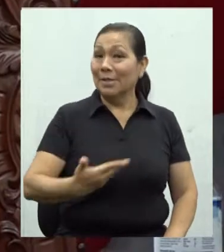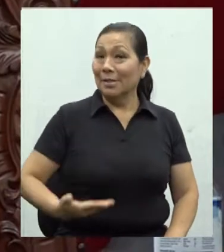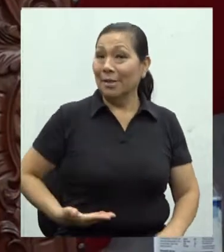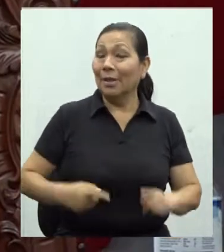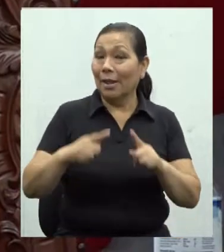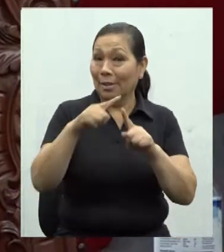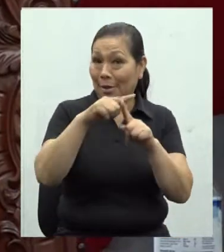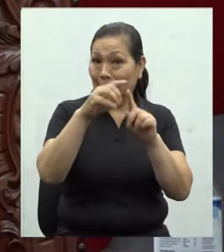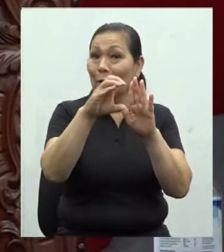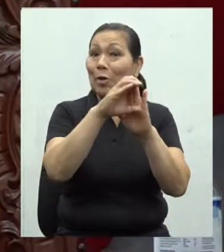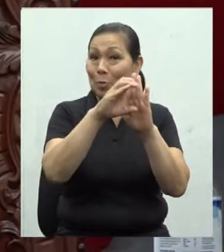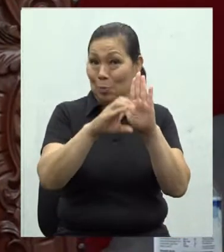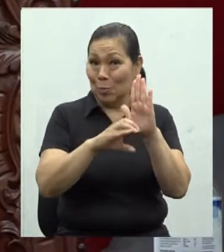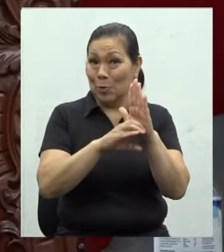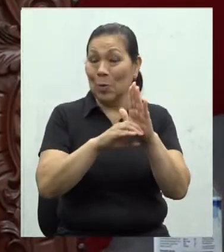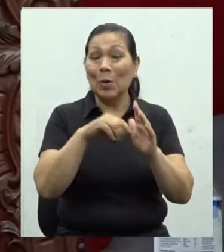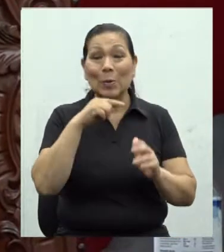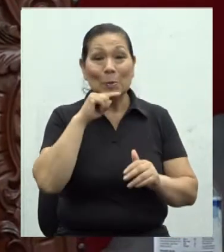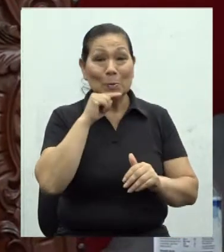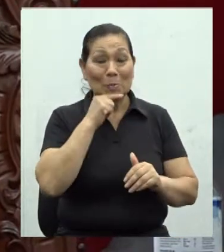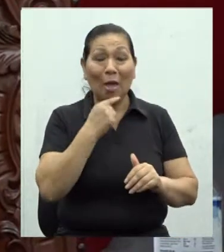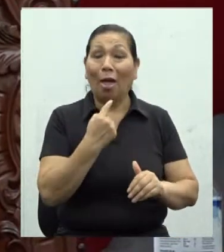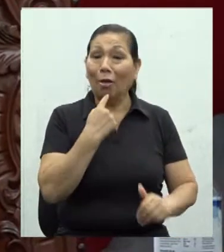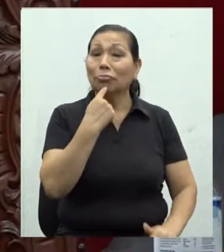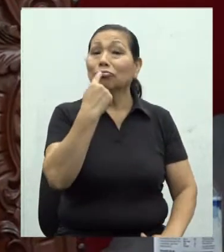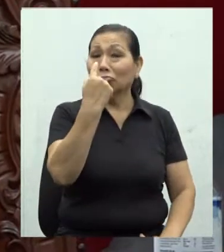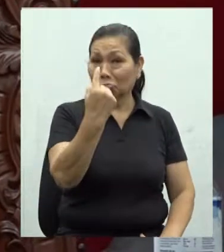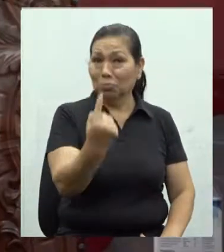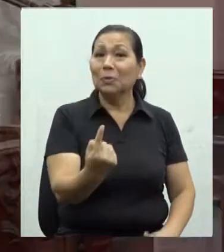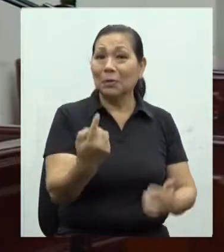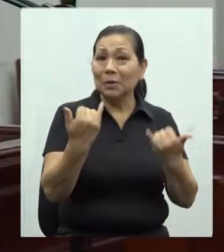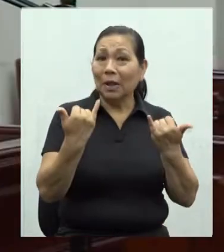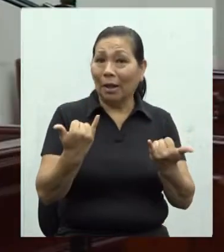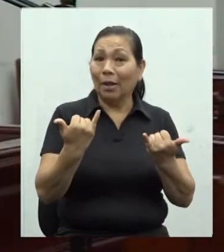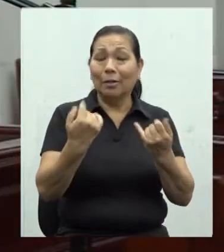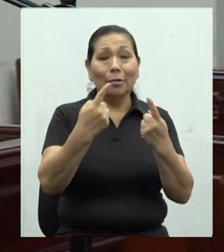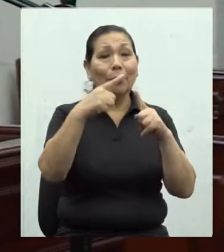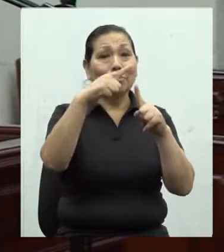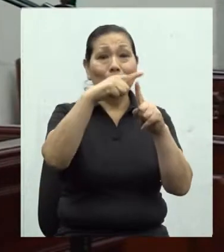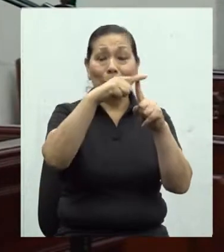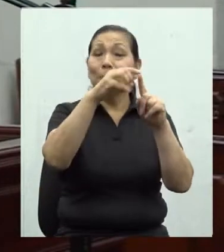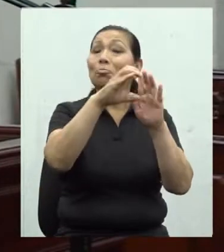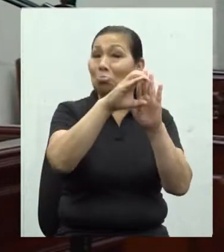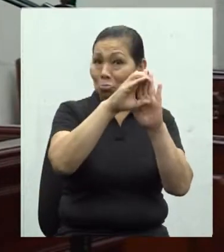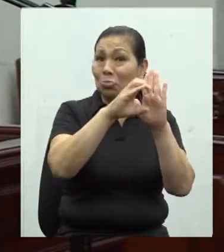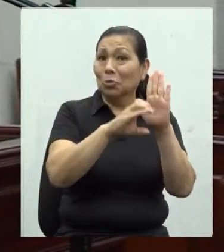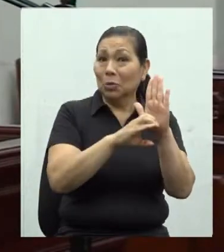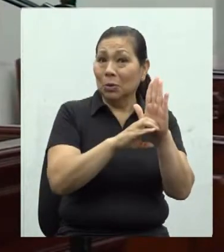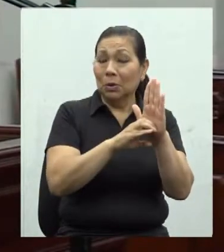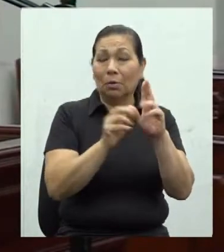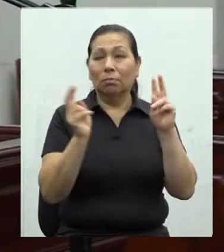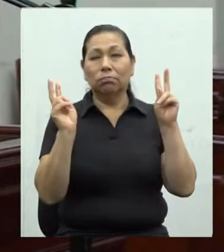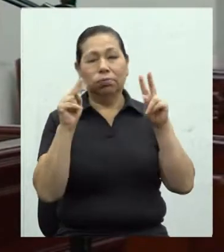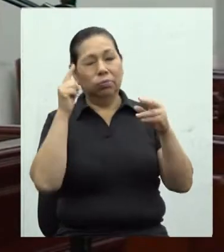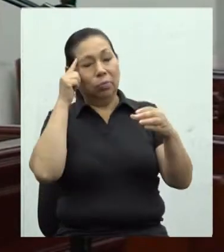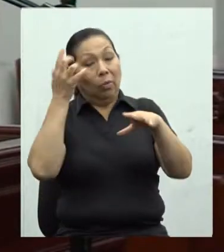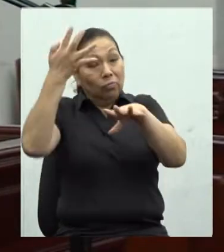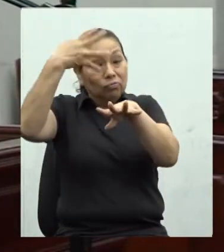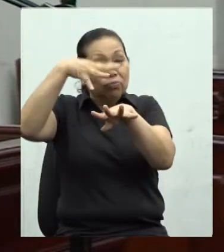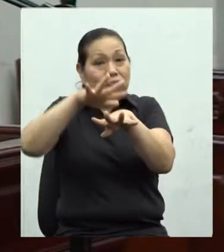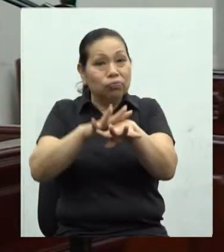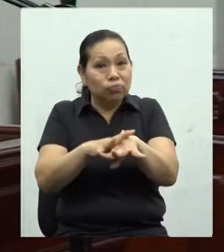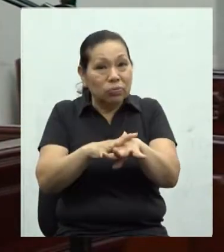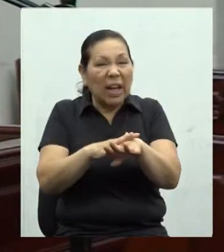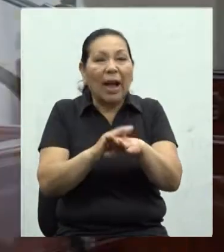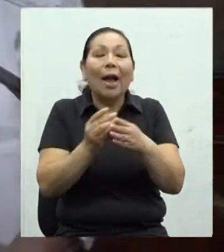tribunal, Marianela Ledesma Narváez, manifestó que este Tribunal Constitucional, con una mirada inclusiva,